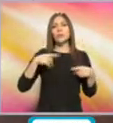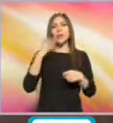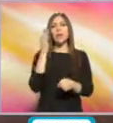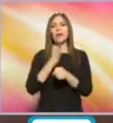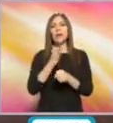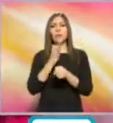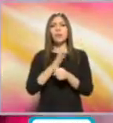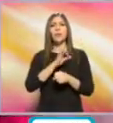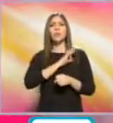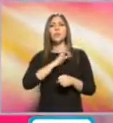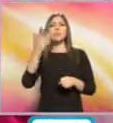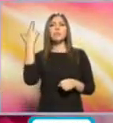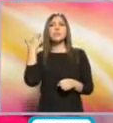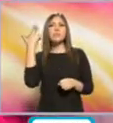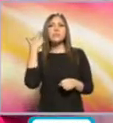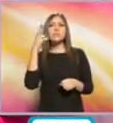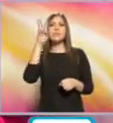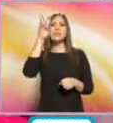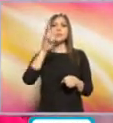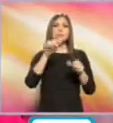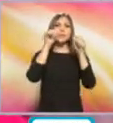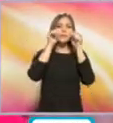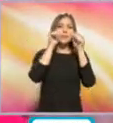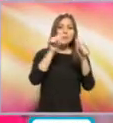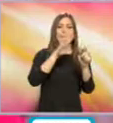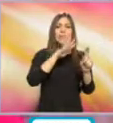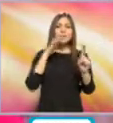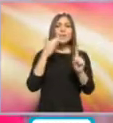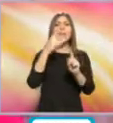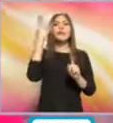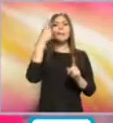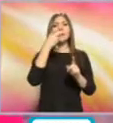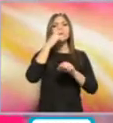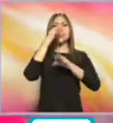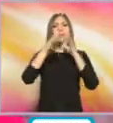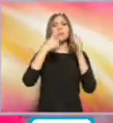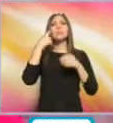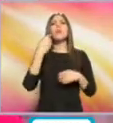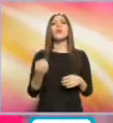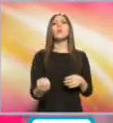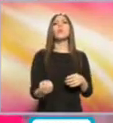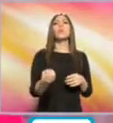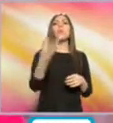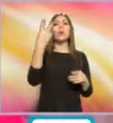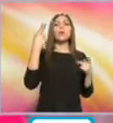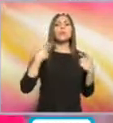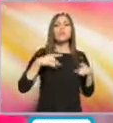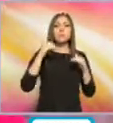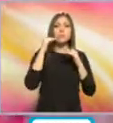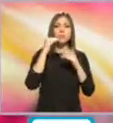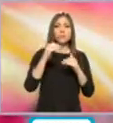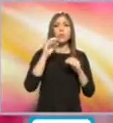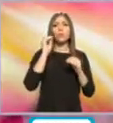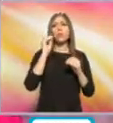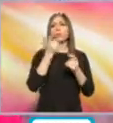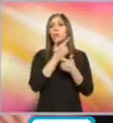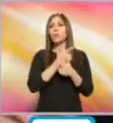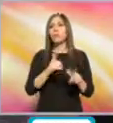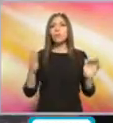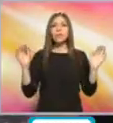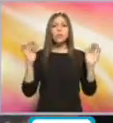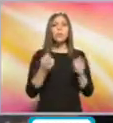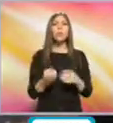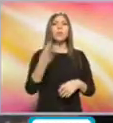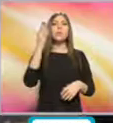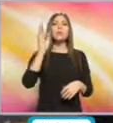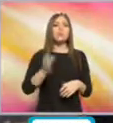ahorita escuchándonos van a estar muy atentas. Esta es una convocatoria, ¿para cuántos productores o es a nivel general? ¿Se van a aceptar